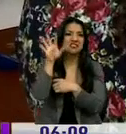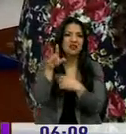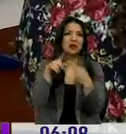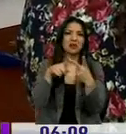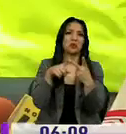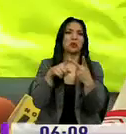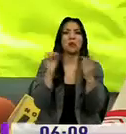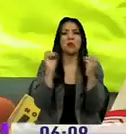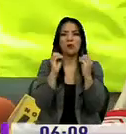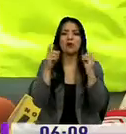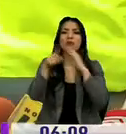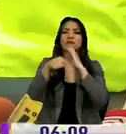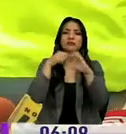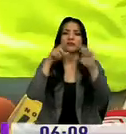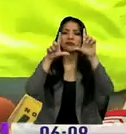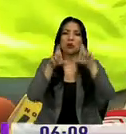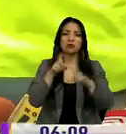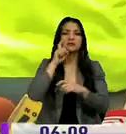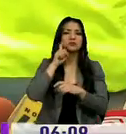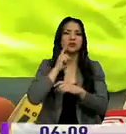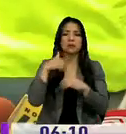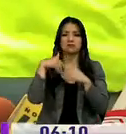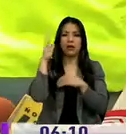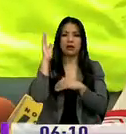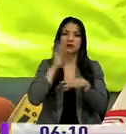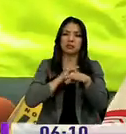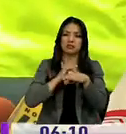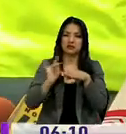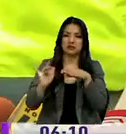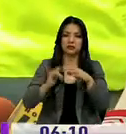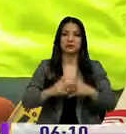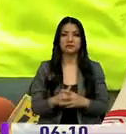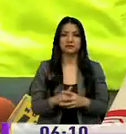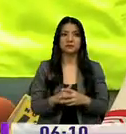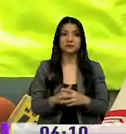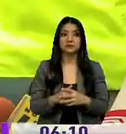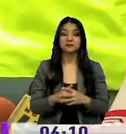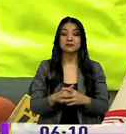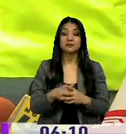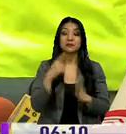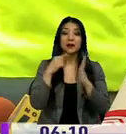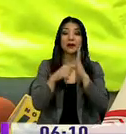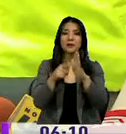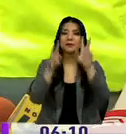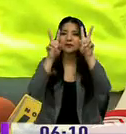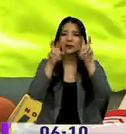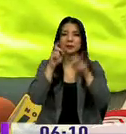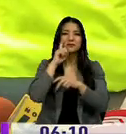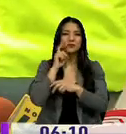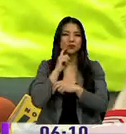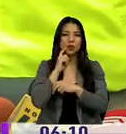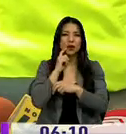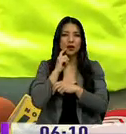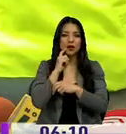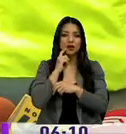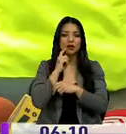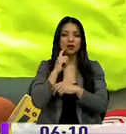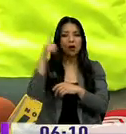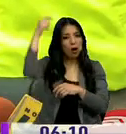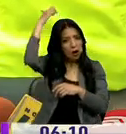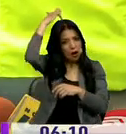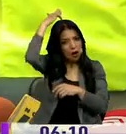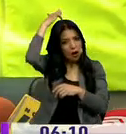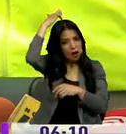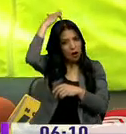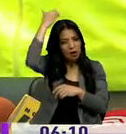pornográfico. Los perfiles falsos tienen la manera de atraer a estas personas, de disfrazarse bajo personas